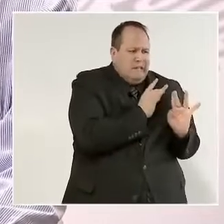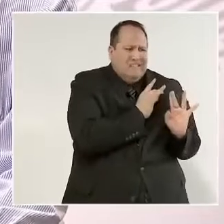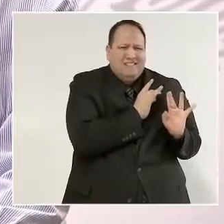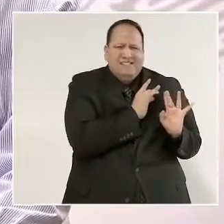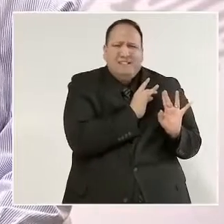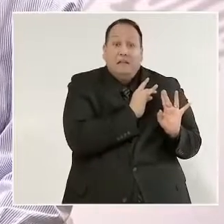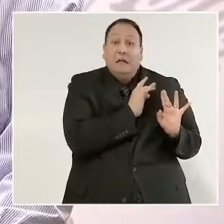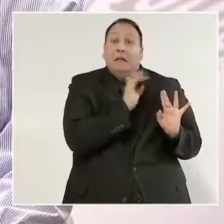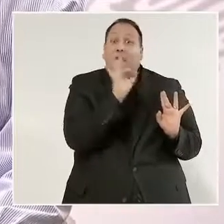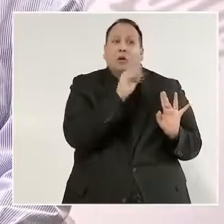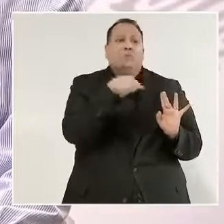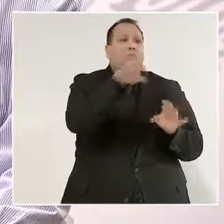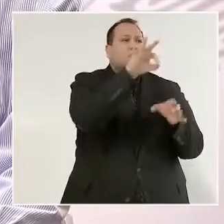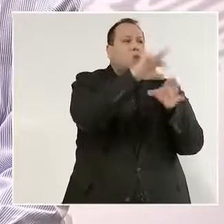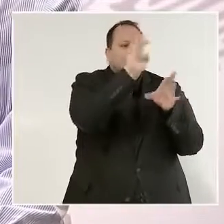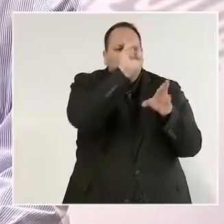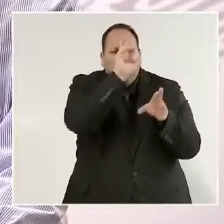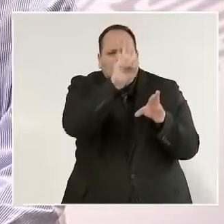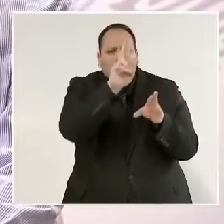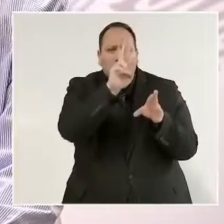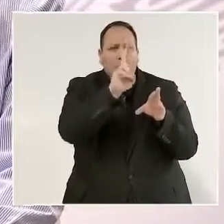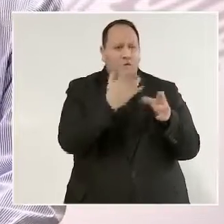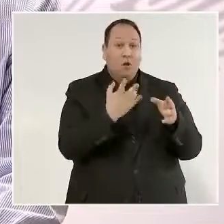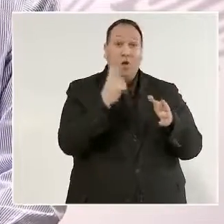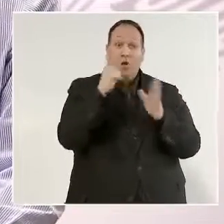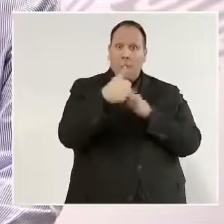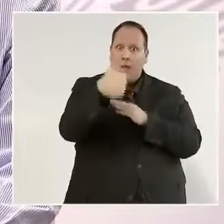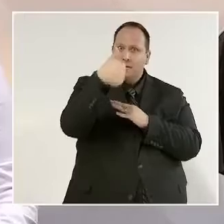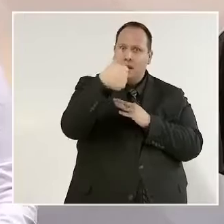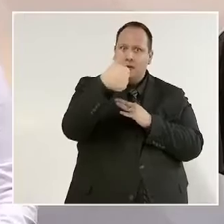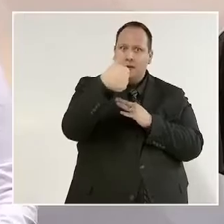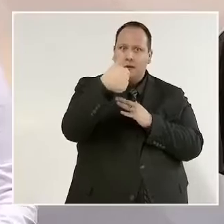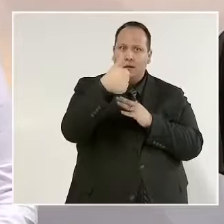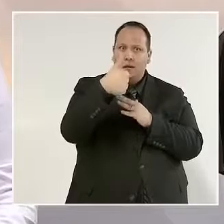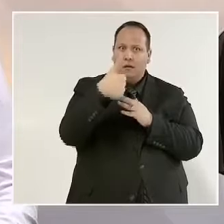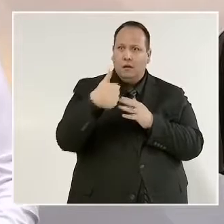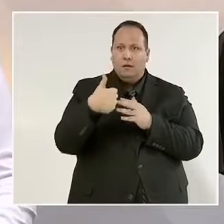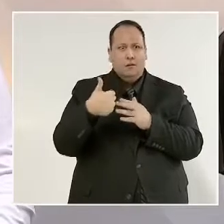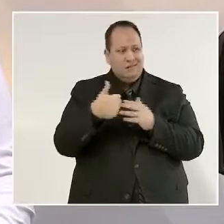si se hubiese respetado el voto en el 2006.